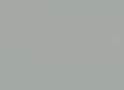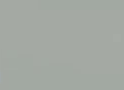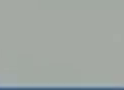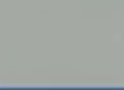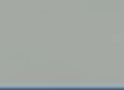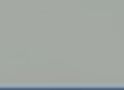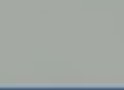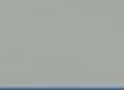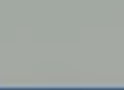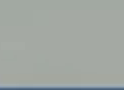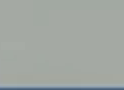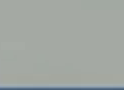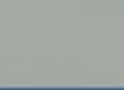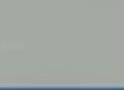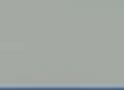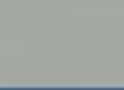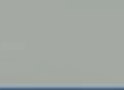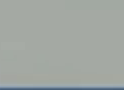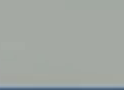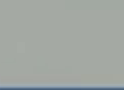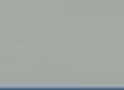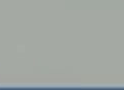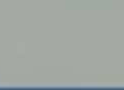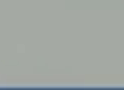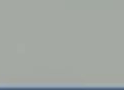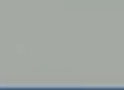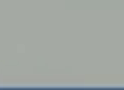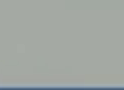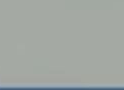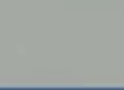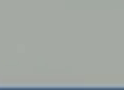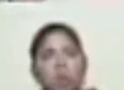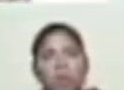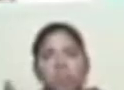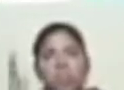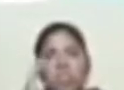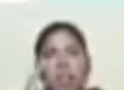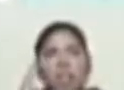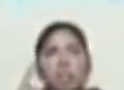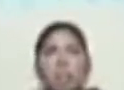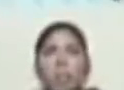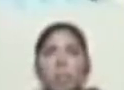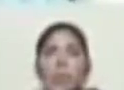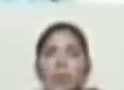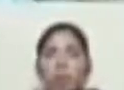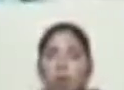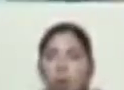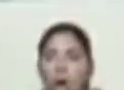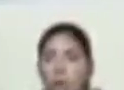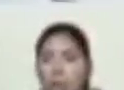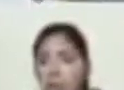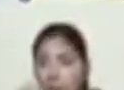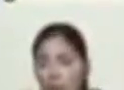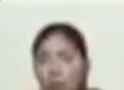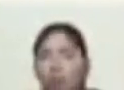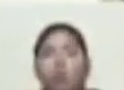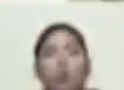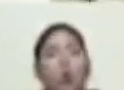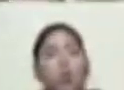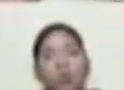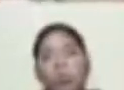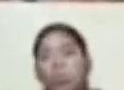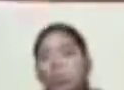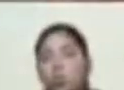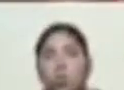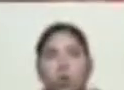Maduro, cuando han asegurado que en las próximas horas se estarían preparando para ordenar que Nicolás Maduro sea declarado objetivo militar. Así como lo escuchan, el gobierno estadounidense